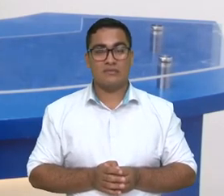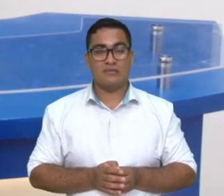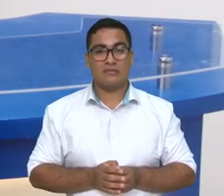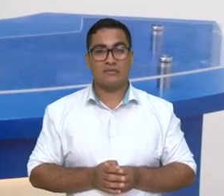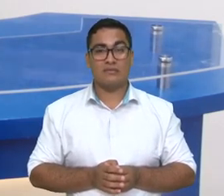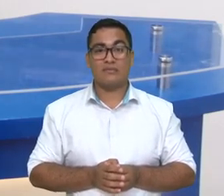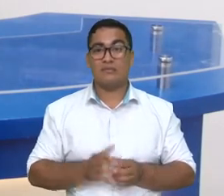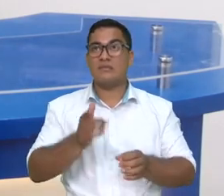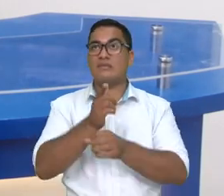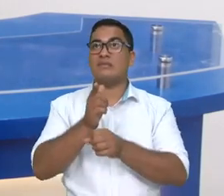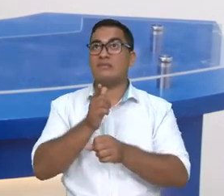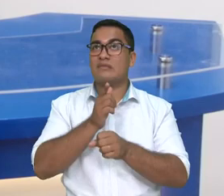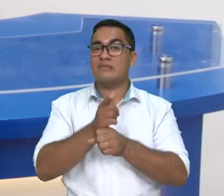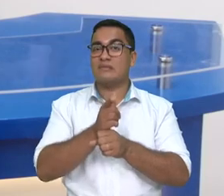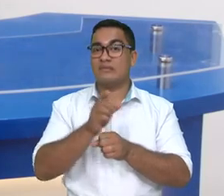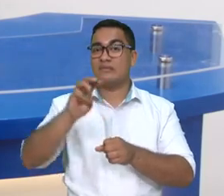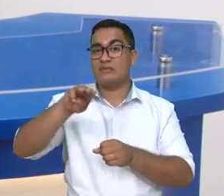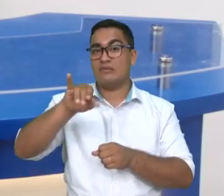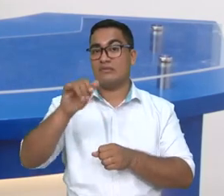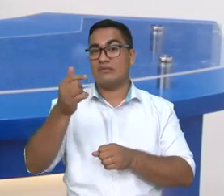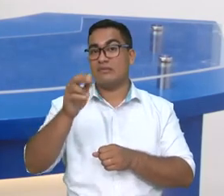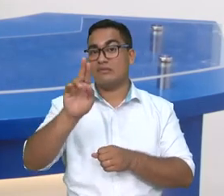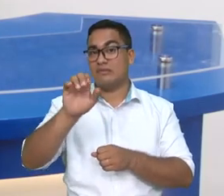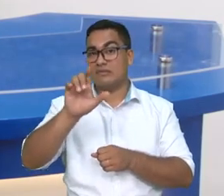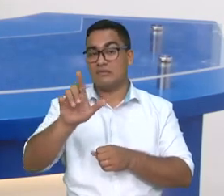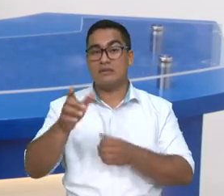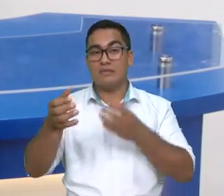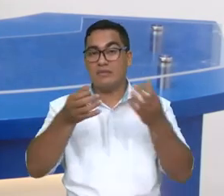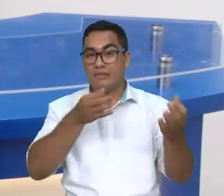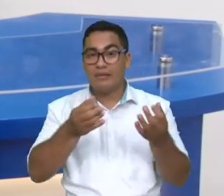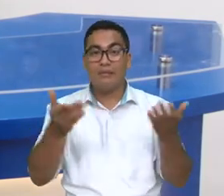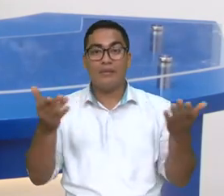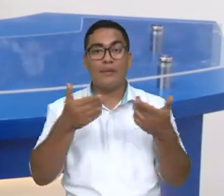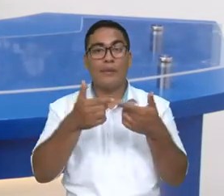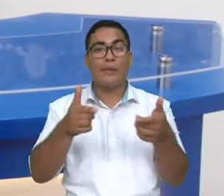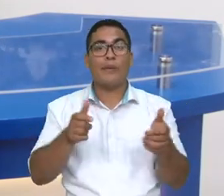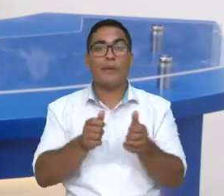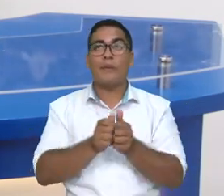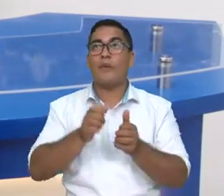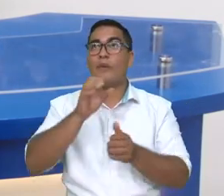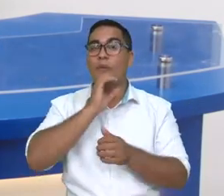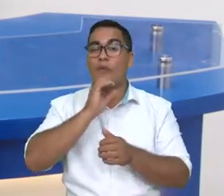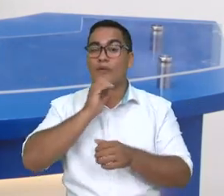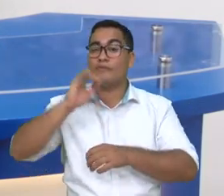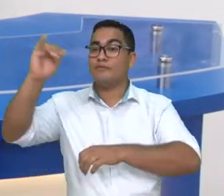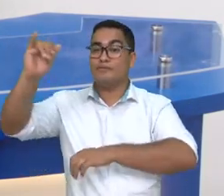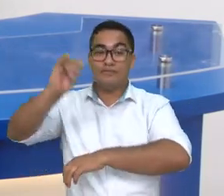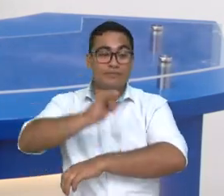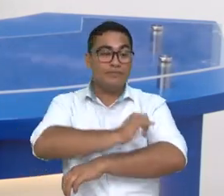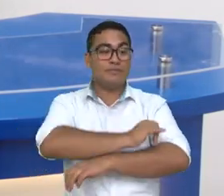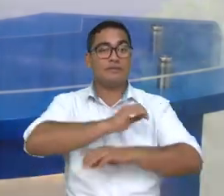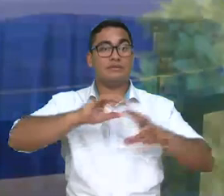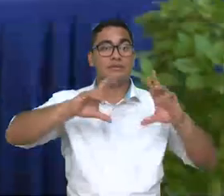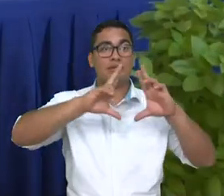En vivo nos enlazamos con Miguel Carranza, que nos tiene información sobre la Brigada Cubana que recién arribó a nuestro país.